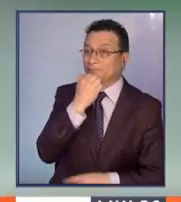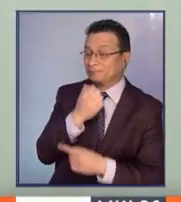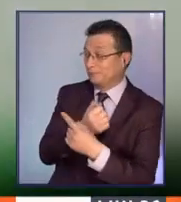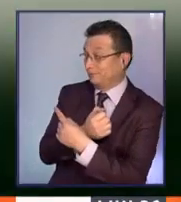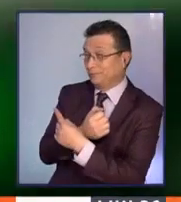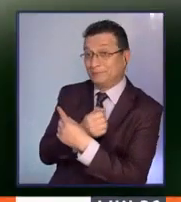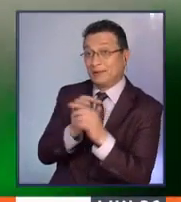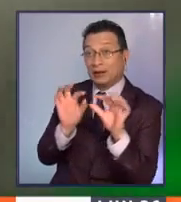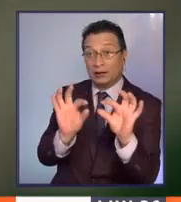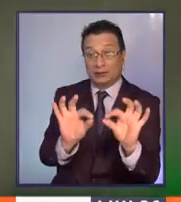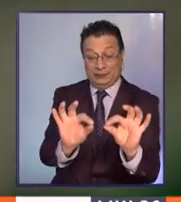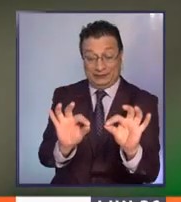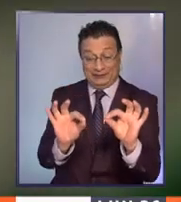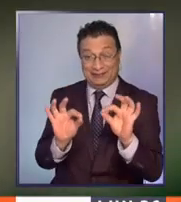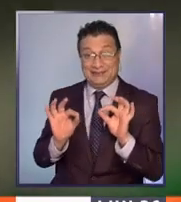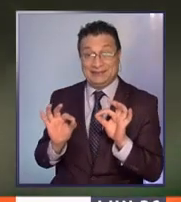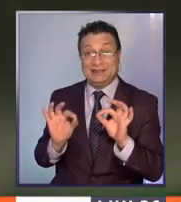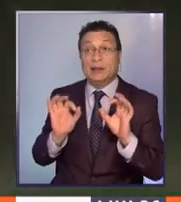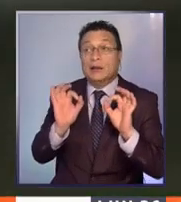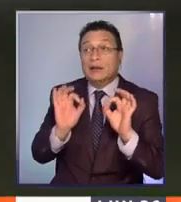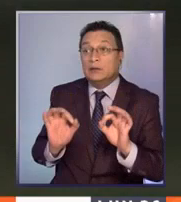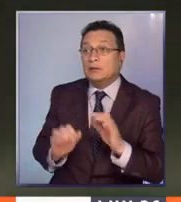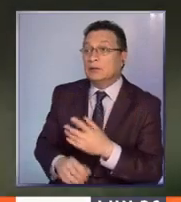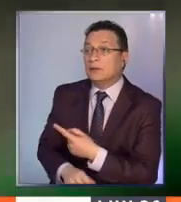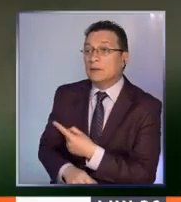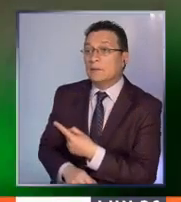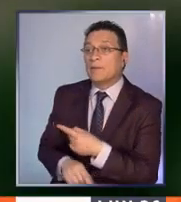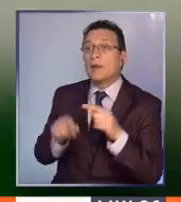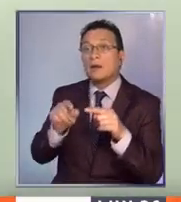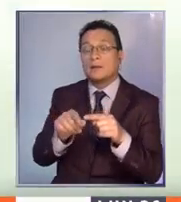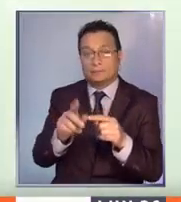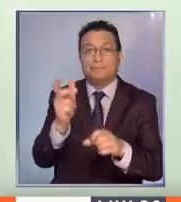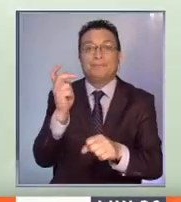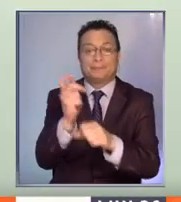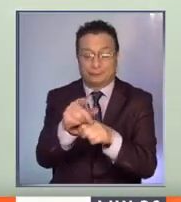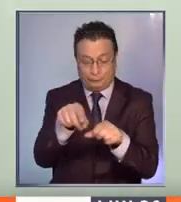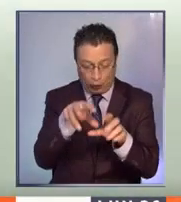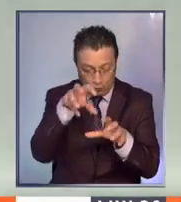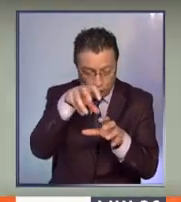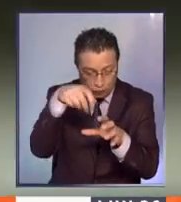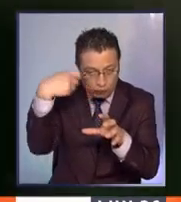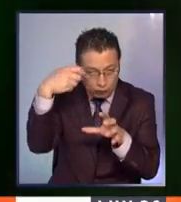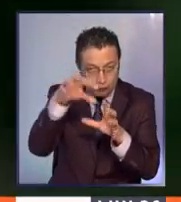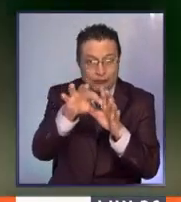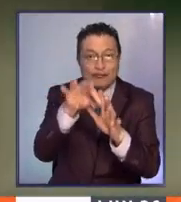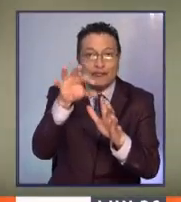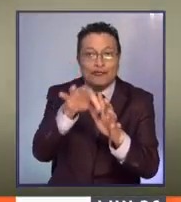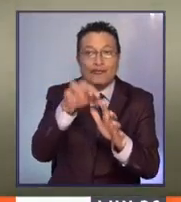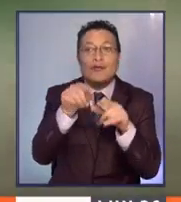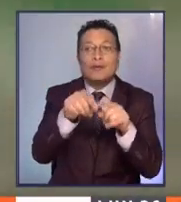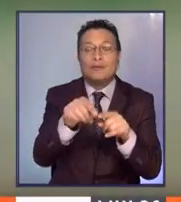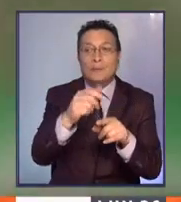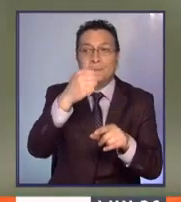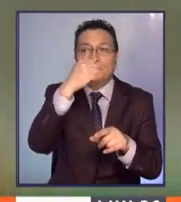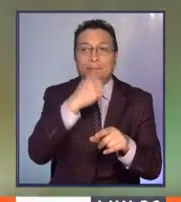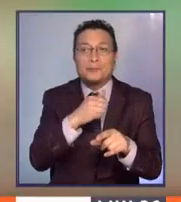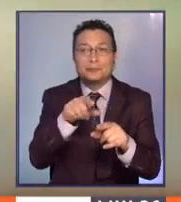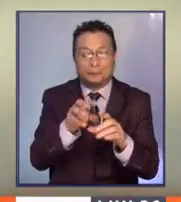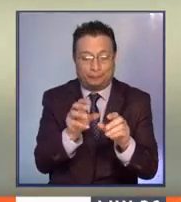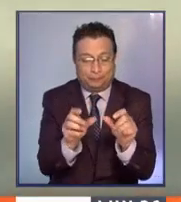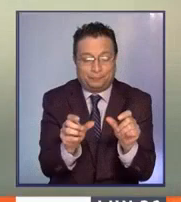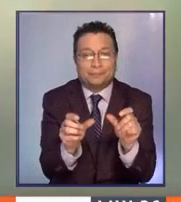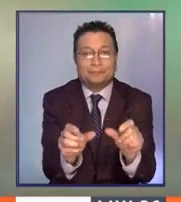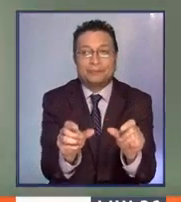está acá es el típico skimmer con cámara. Una cámara escondida en el mismo cajero, un